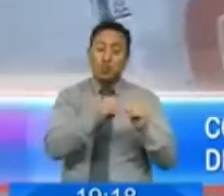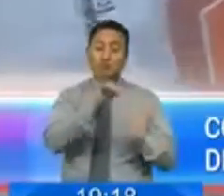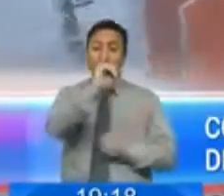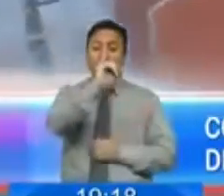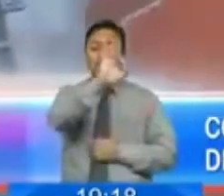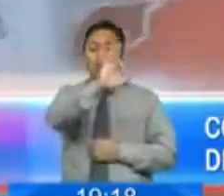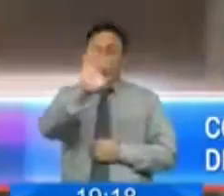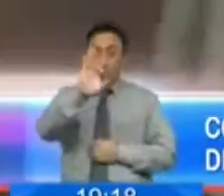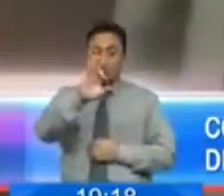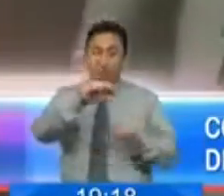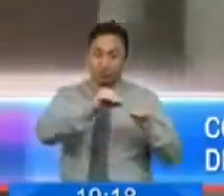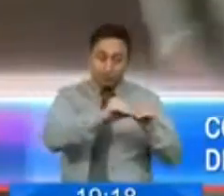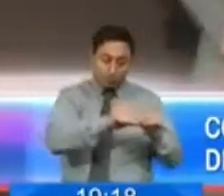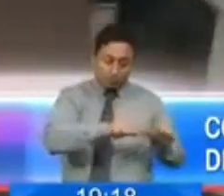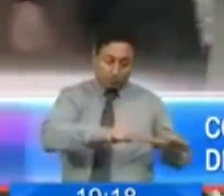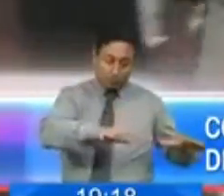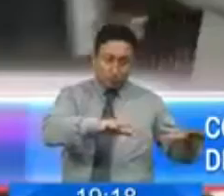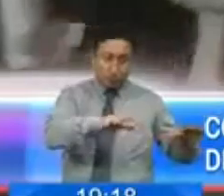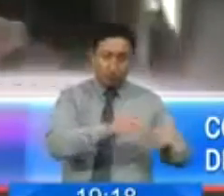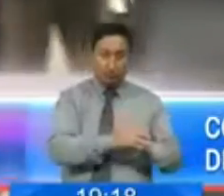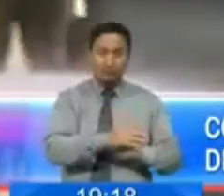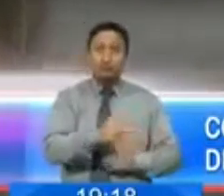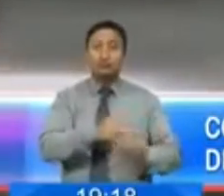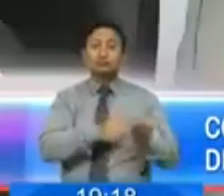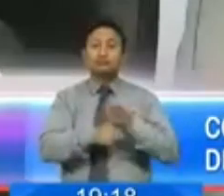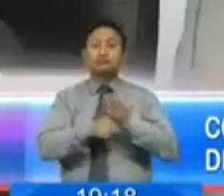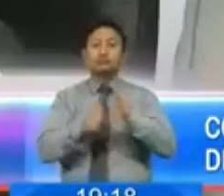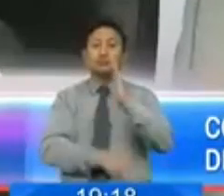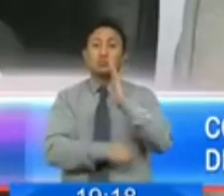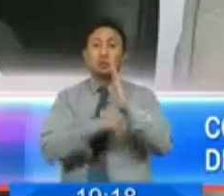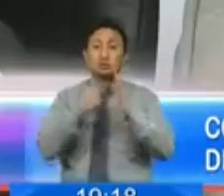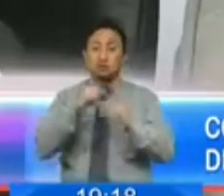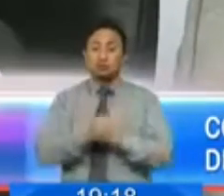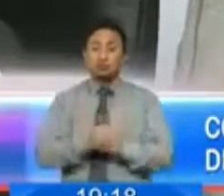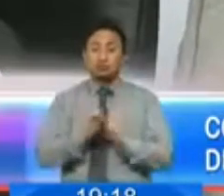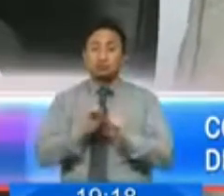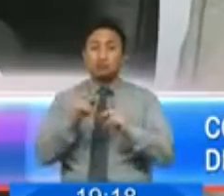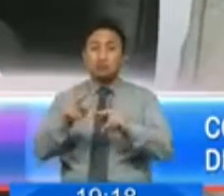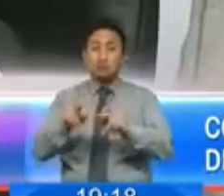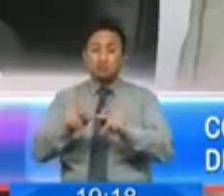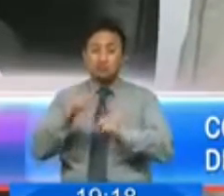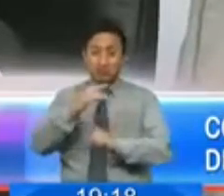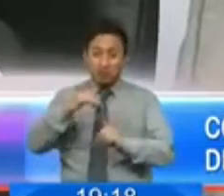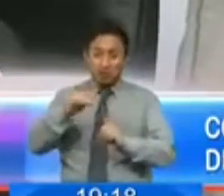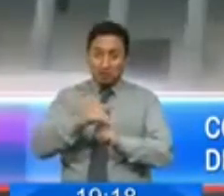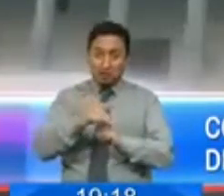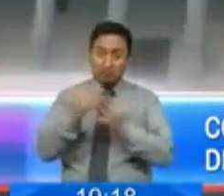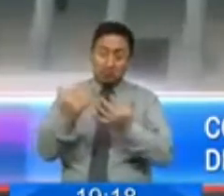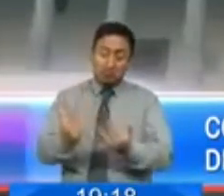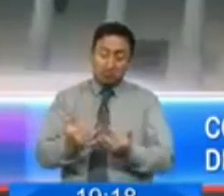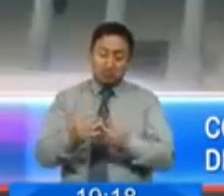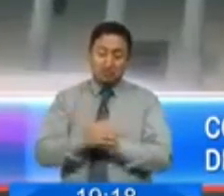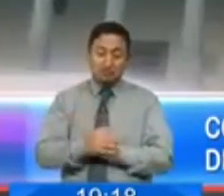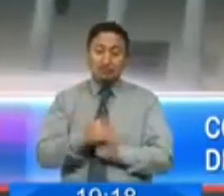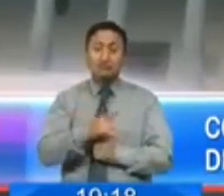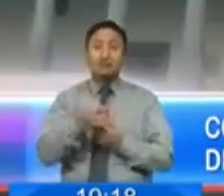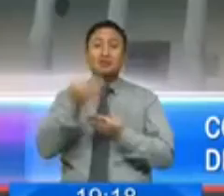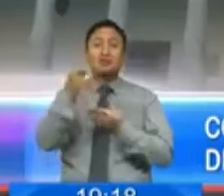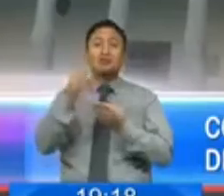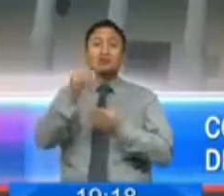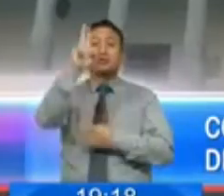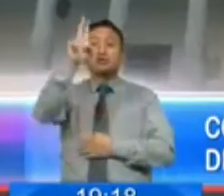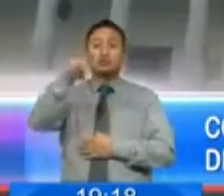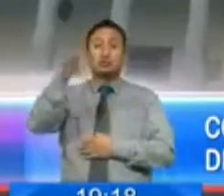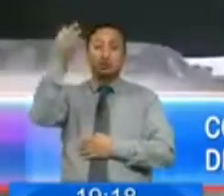Ispingo del Yasuní. El ministro de Hidrocarburos adelantó que están a la espera de la licencia ambiental, incluso en la proforma